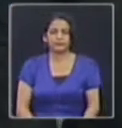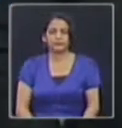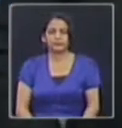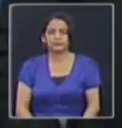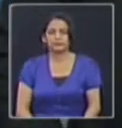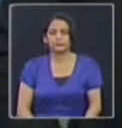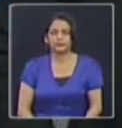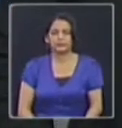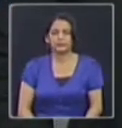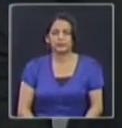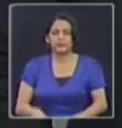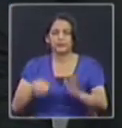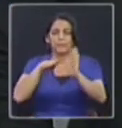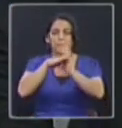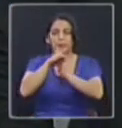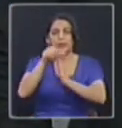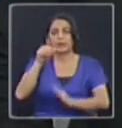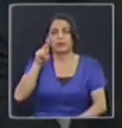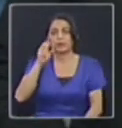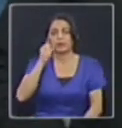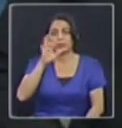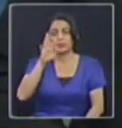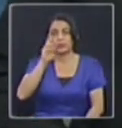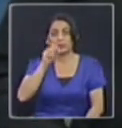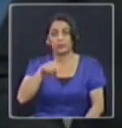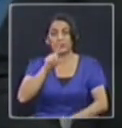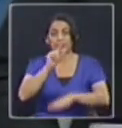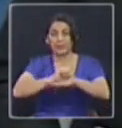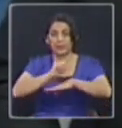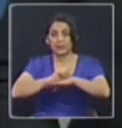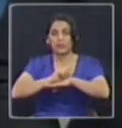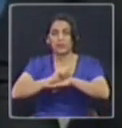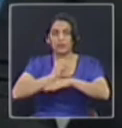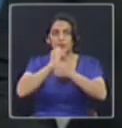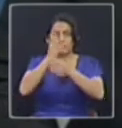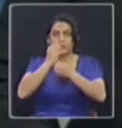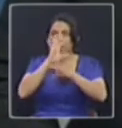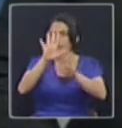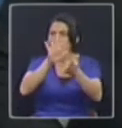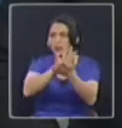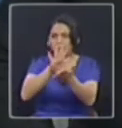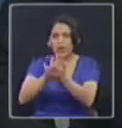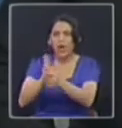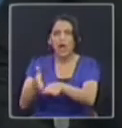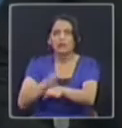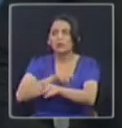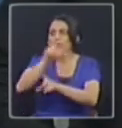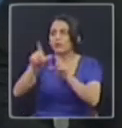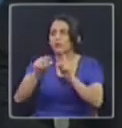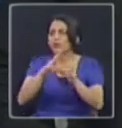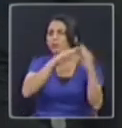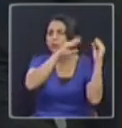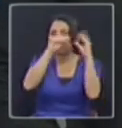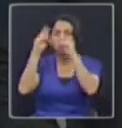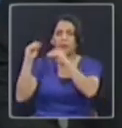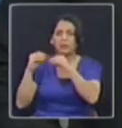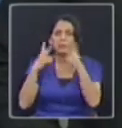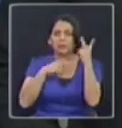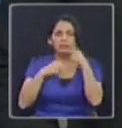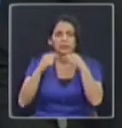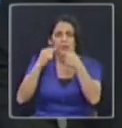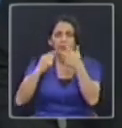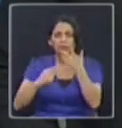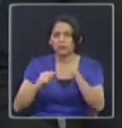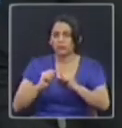El gerente del Banco del Austro en Cuenca, Guillermo Talbo, desmintió los supuestos rumores que circulan en torno a esta institución financiera y aseguró